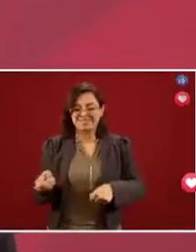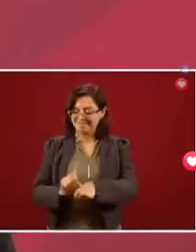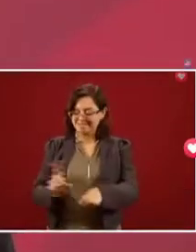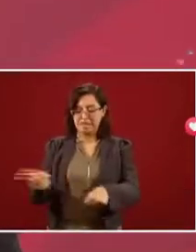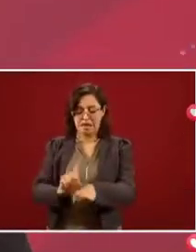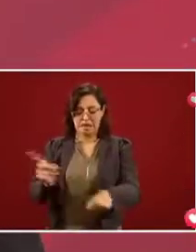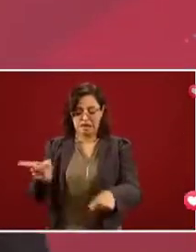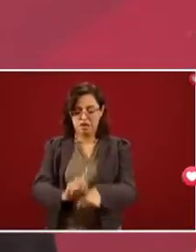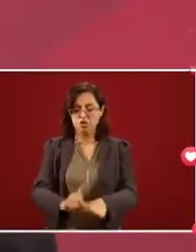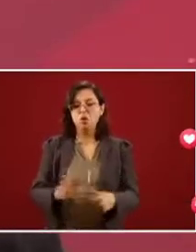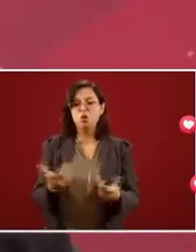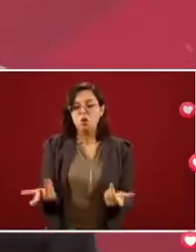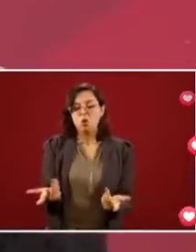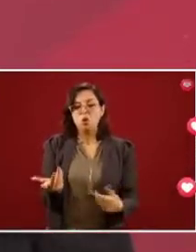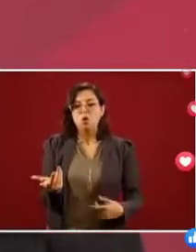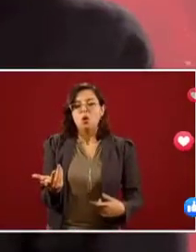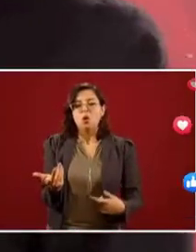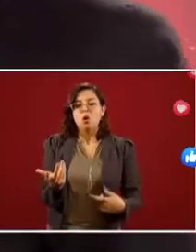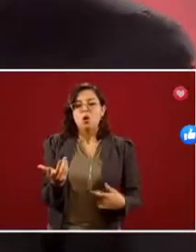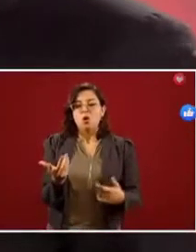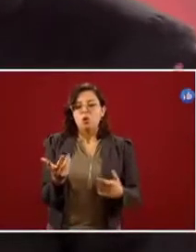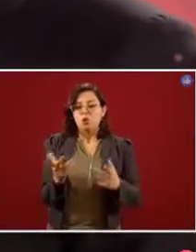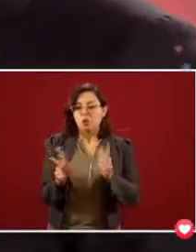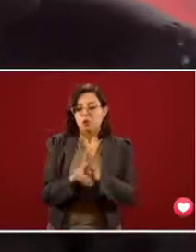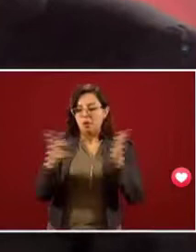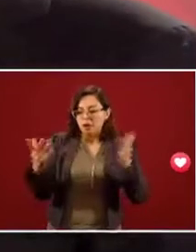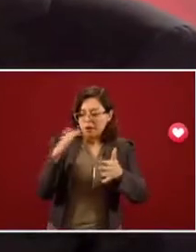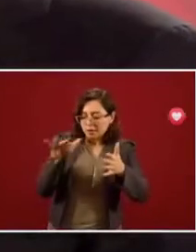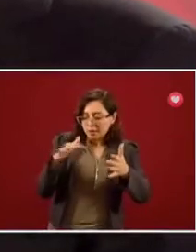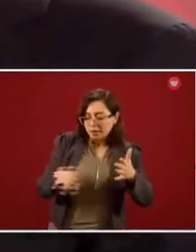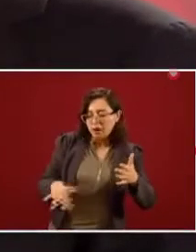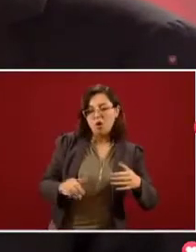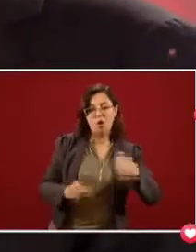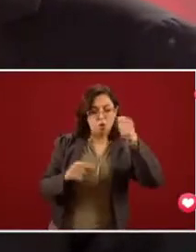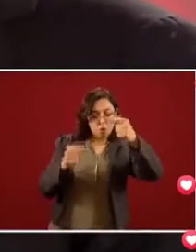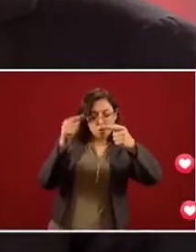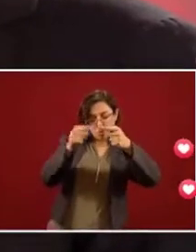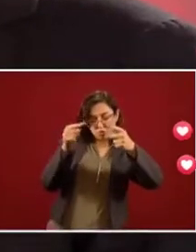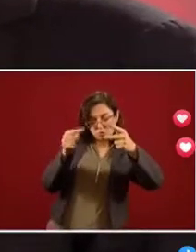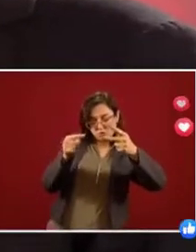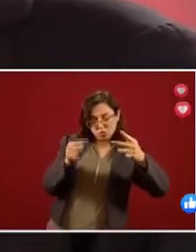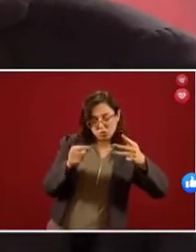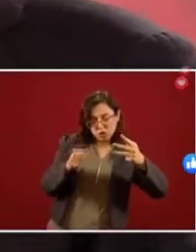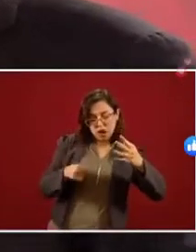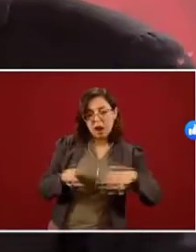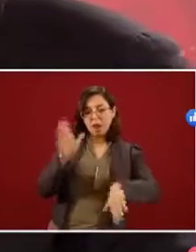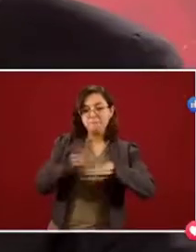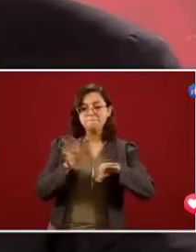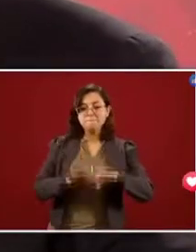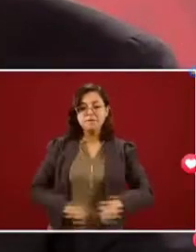veo ahí saben que no me eran 123 las más importantes